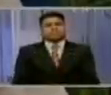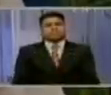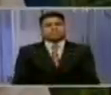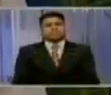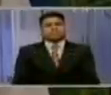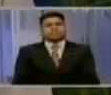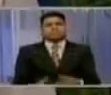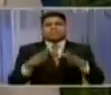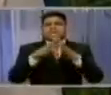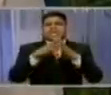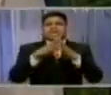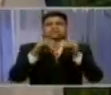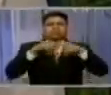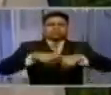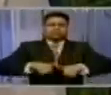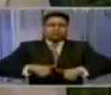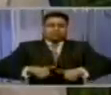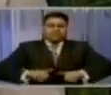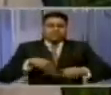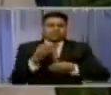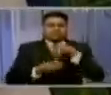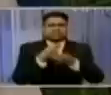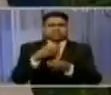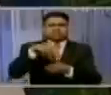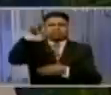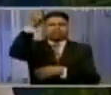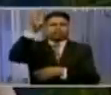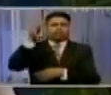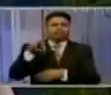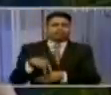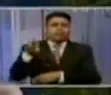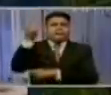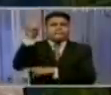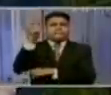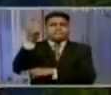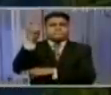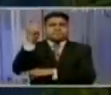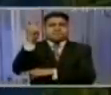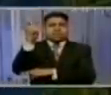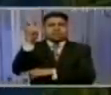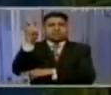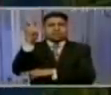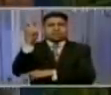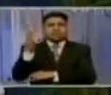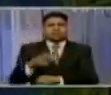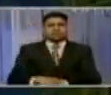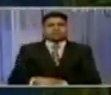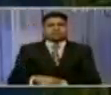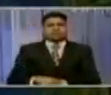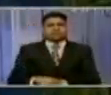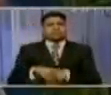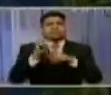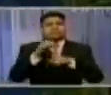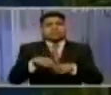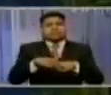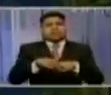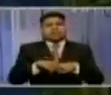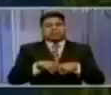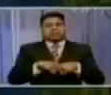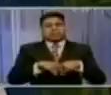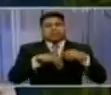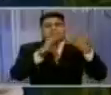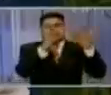todo el esfuerzo que se hizo todos los viernes, ¿no?, se pudiera administrar también entre la